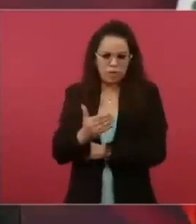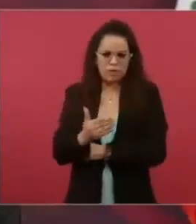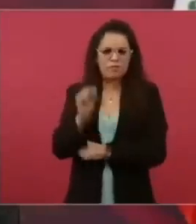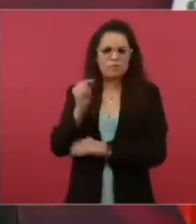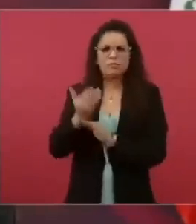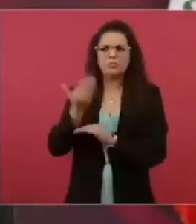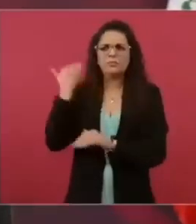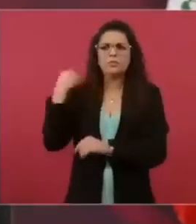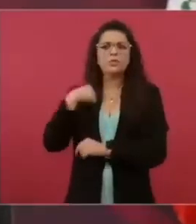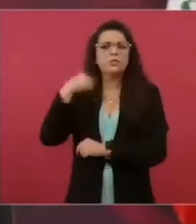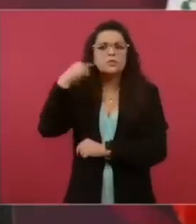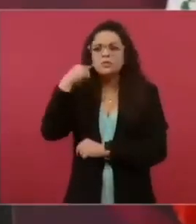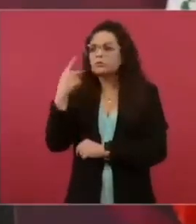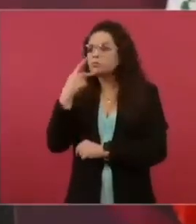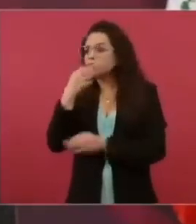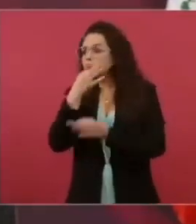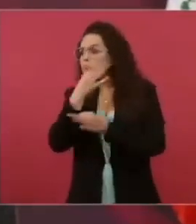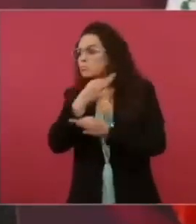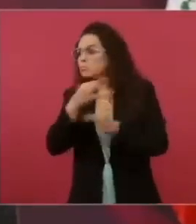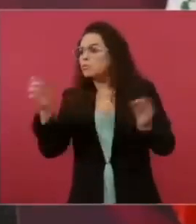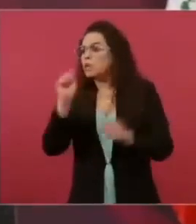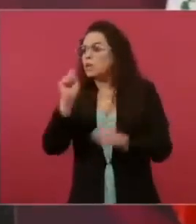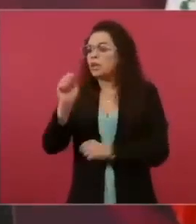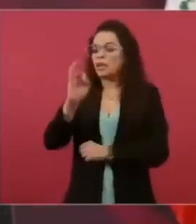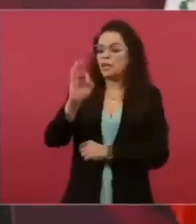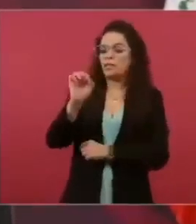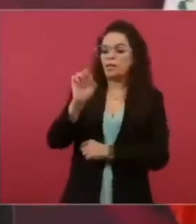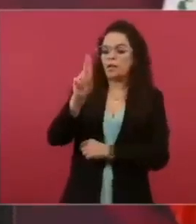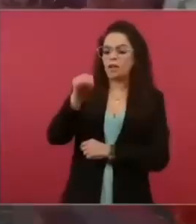Fernández Loroña decía que no era tomado en cuenta.